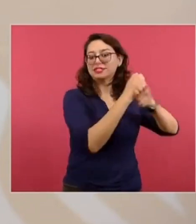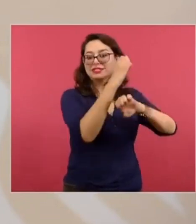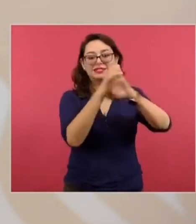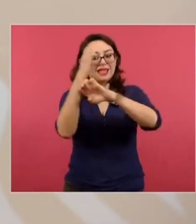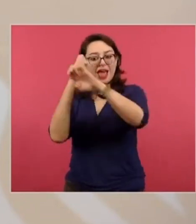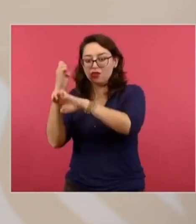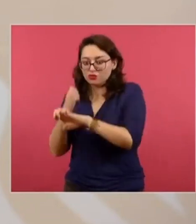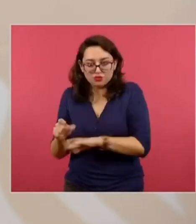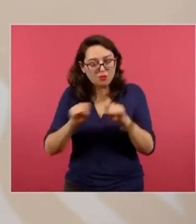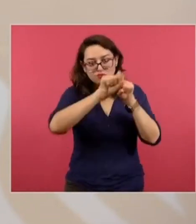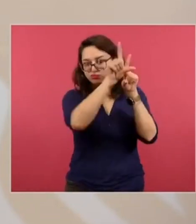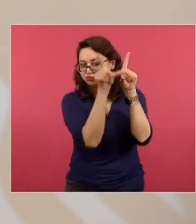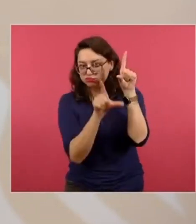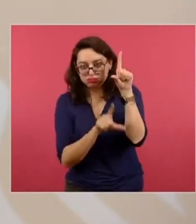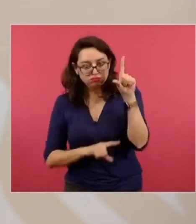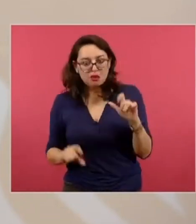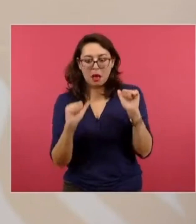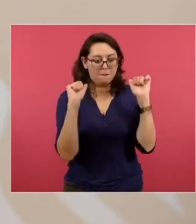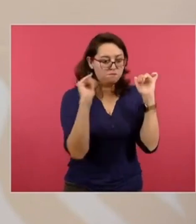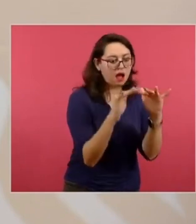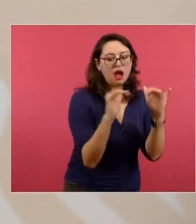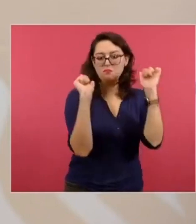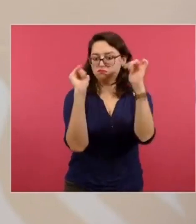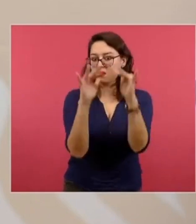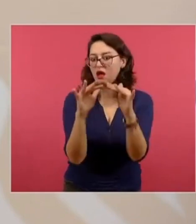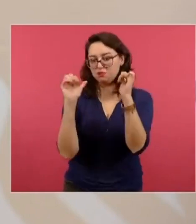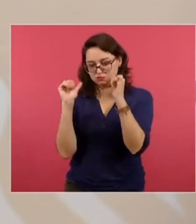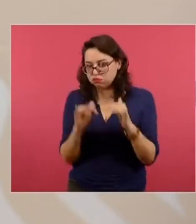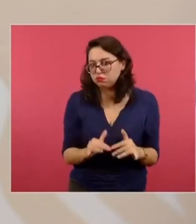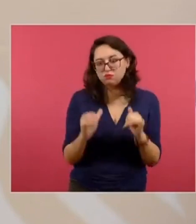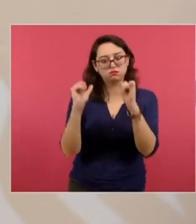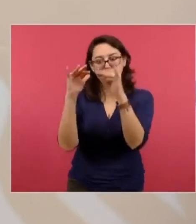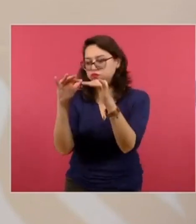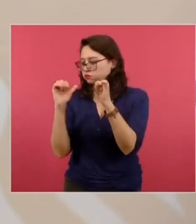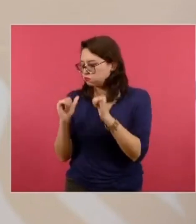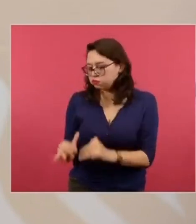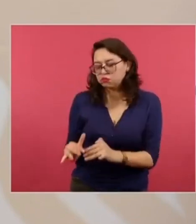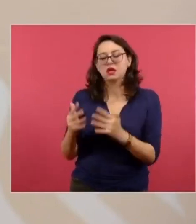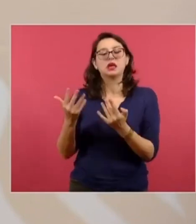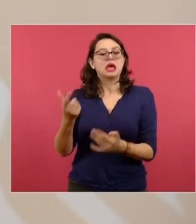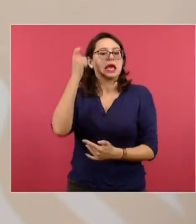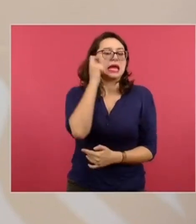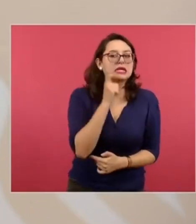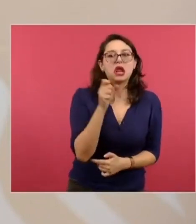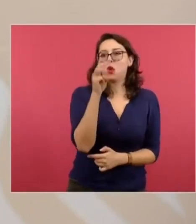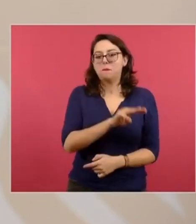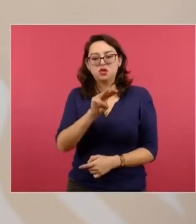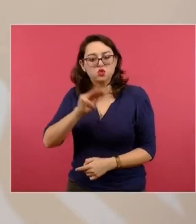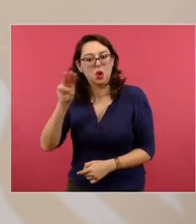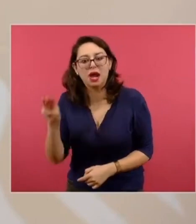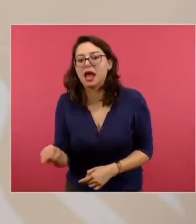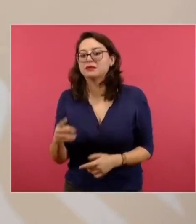frenara el ejercicio. No hubo ninguno. Guerrero, hicimos la asamblea en Guerrero. En Michoacán también se desarrolló